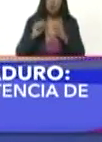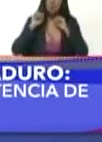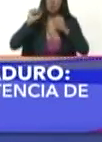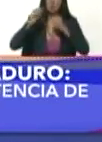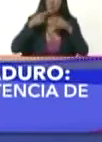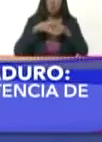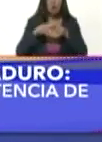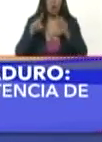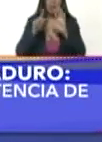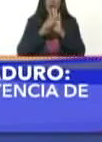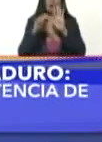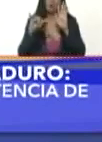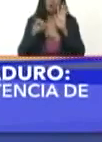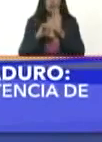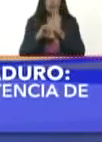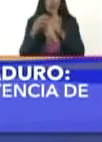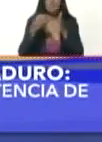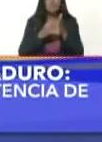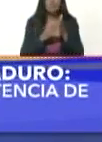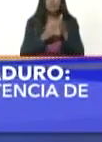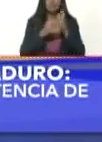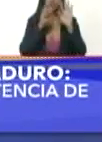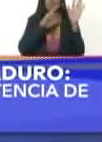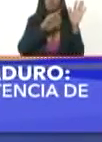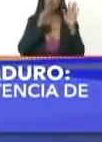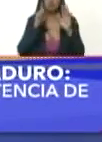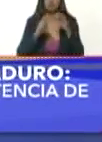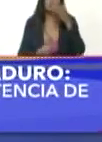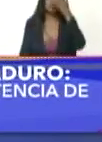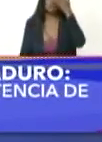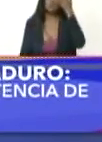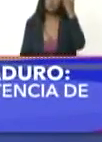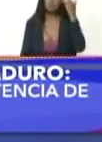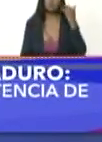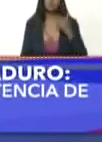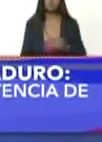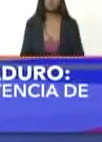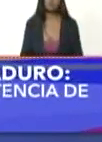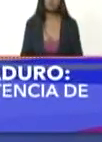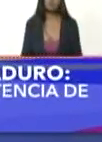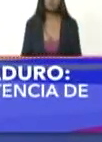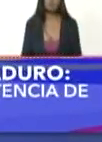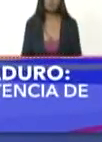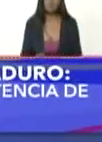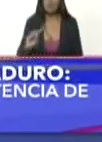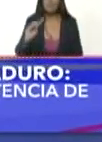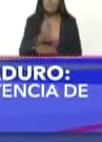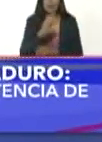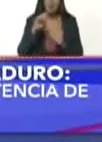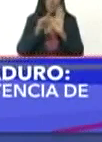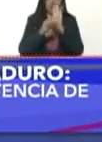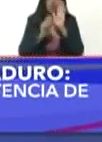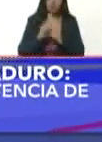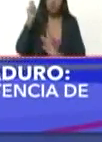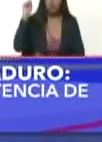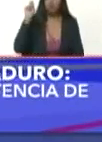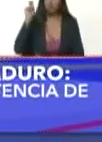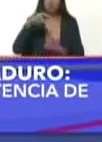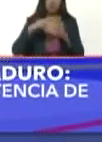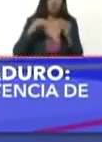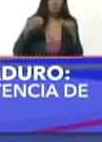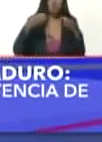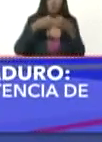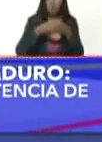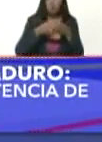la constituyente de 1811 impulsar la primera constitución republicana de todo el